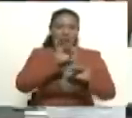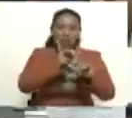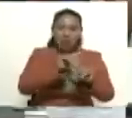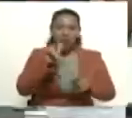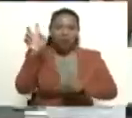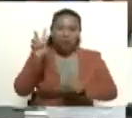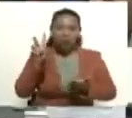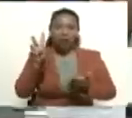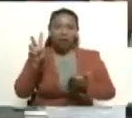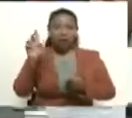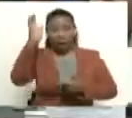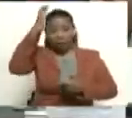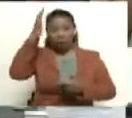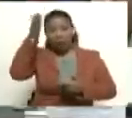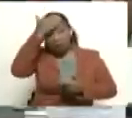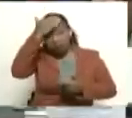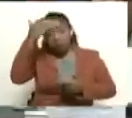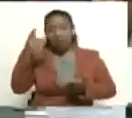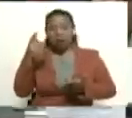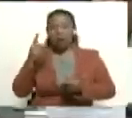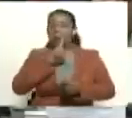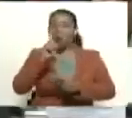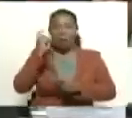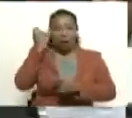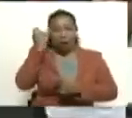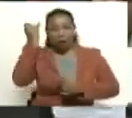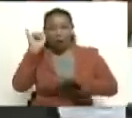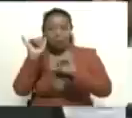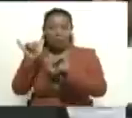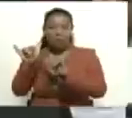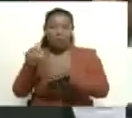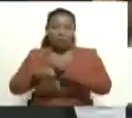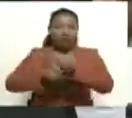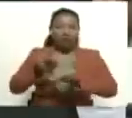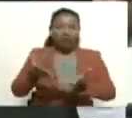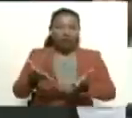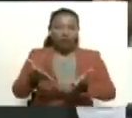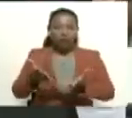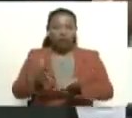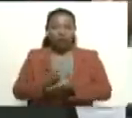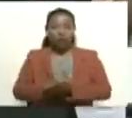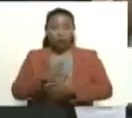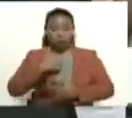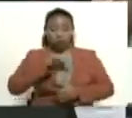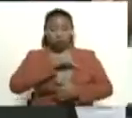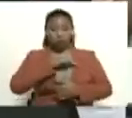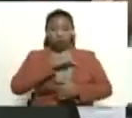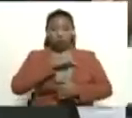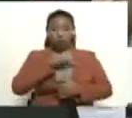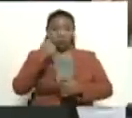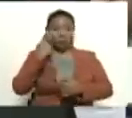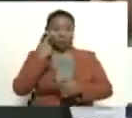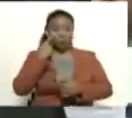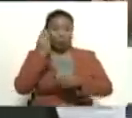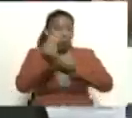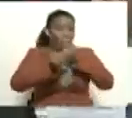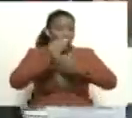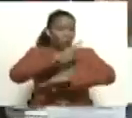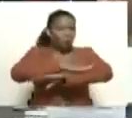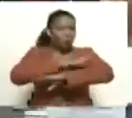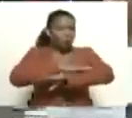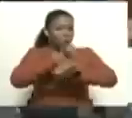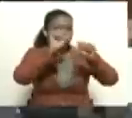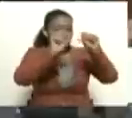colapso. Pero además de ello, cuando nosotros revisamos la actuación de